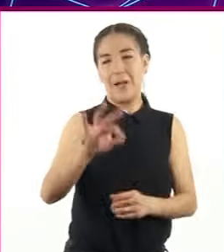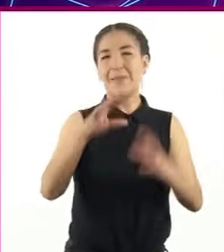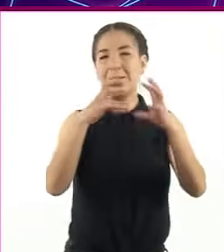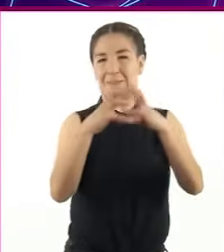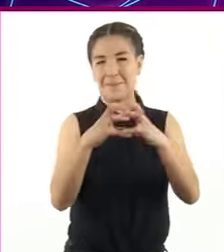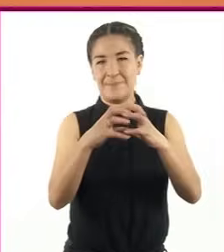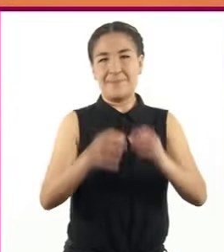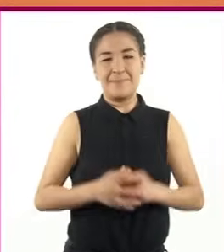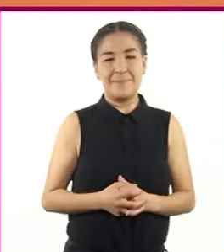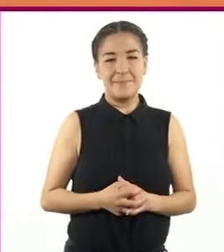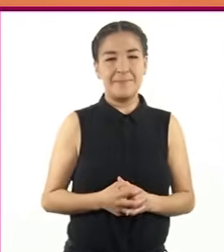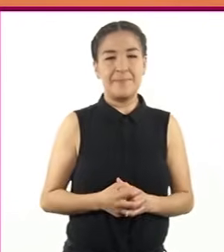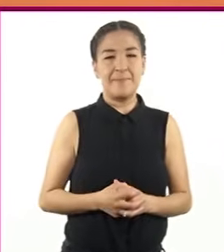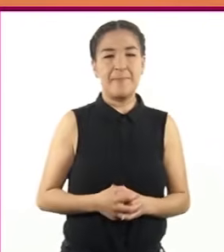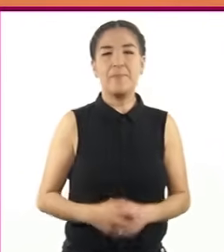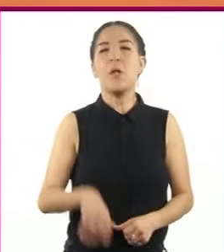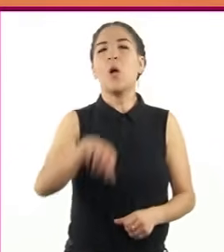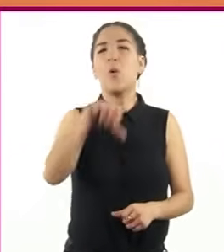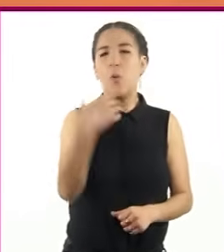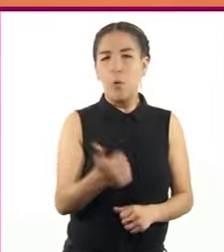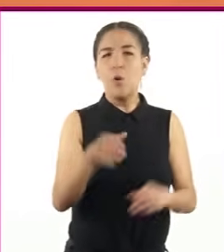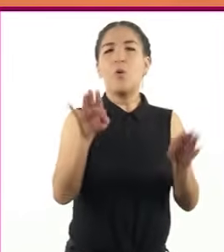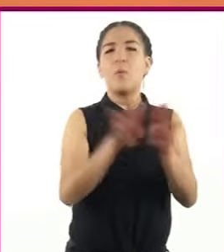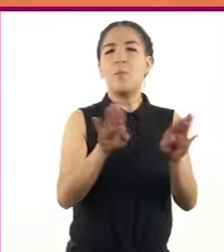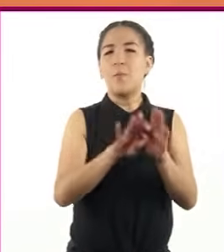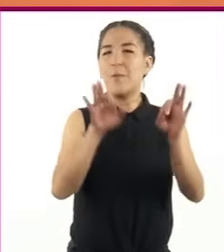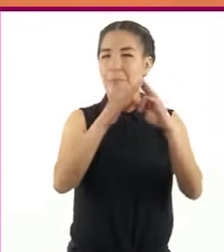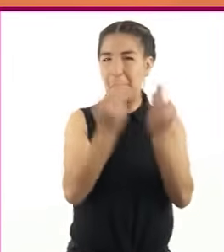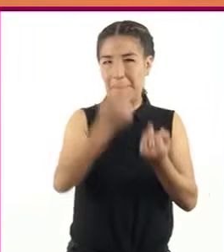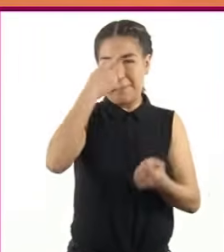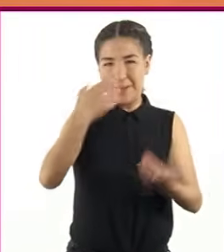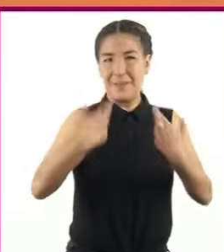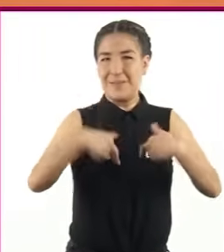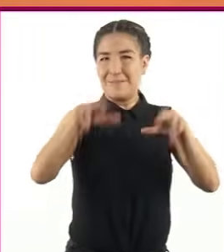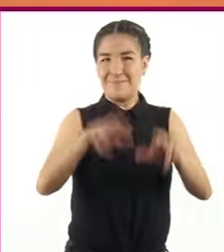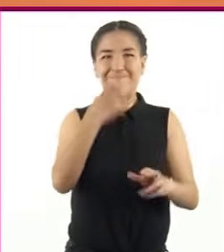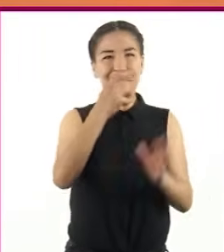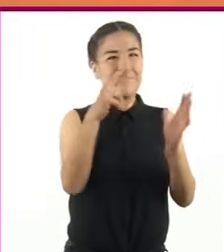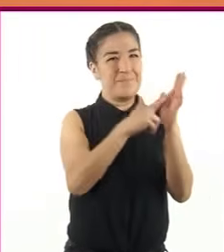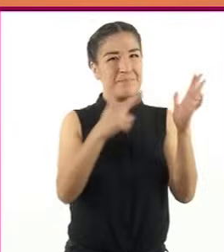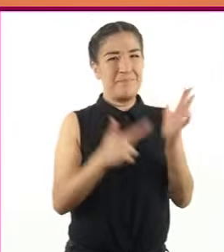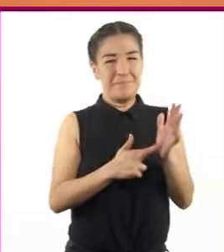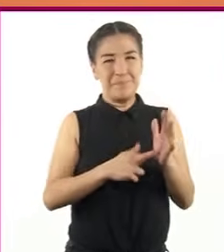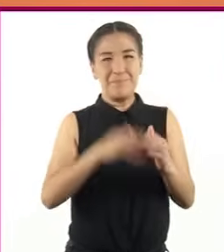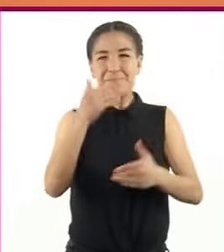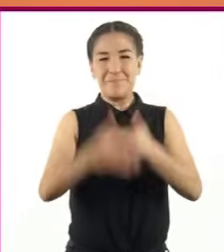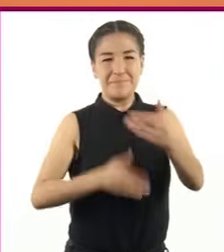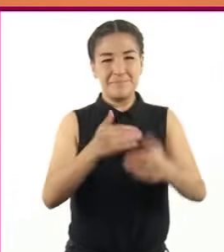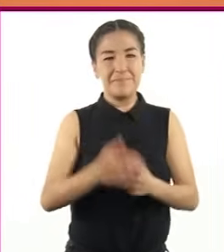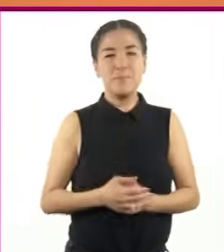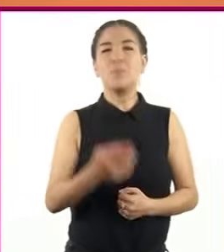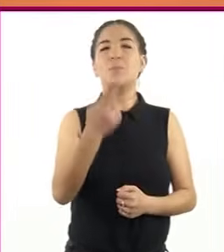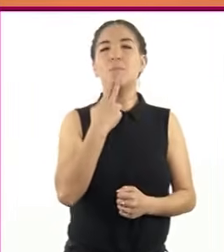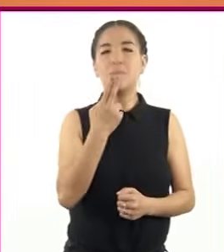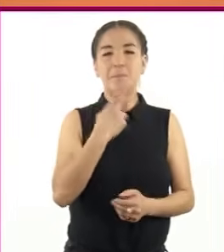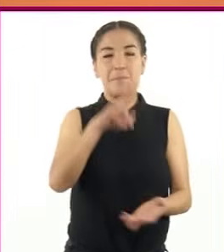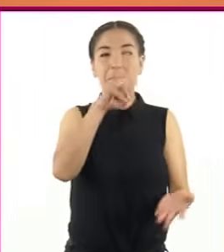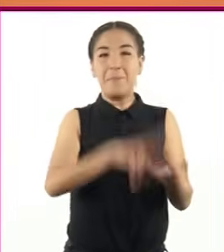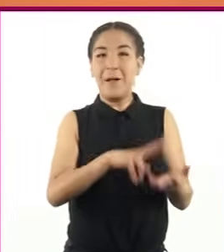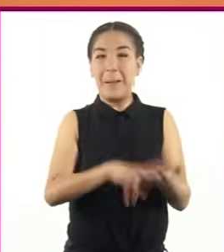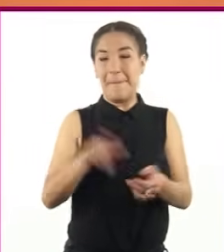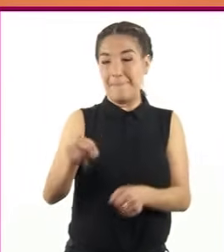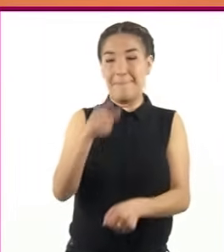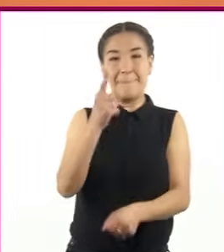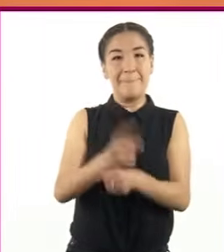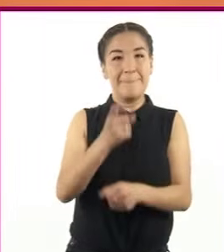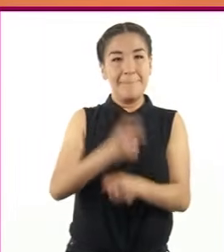esferas. Otra forma para representar la regla de esa sucesión consiste en utilizar el valor del primer